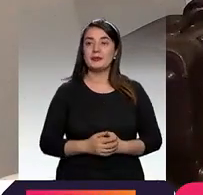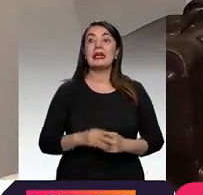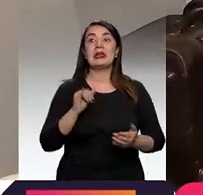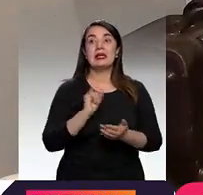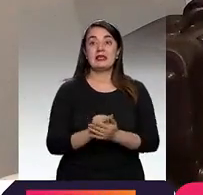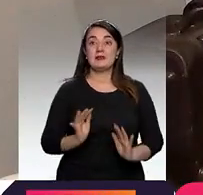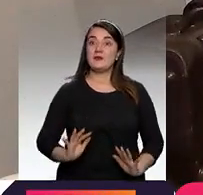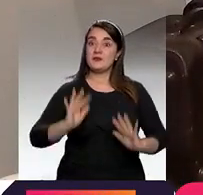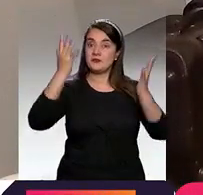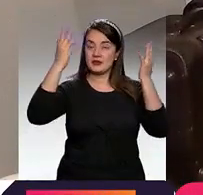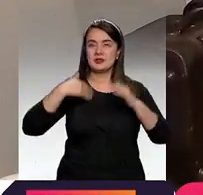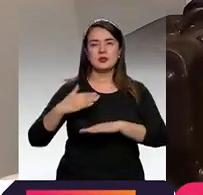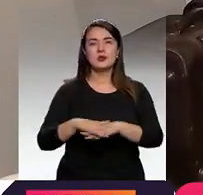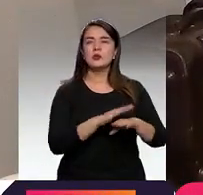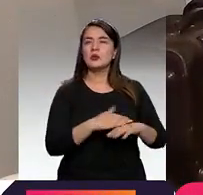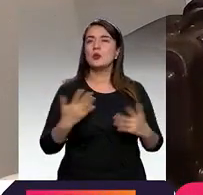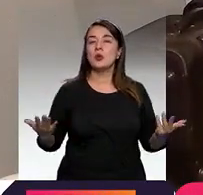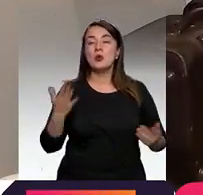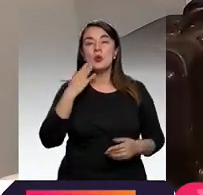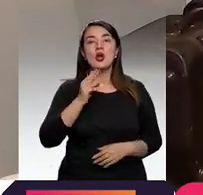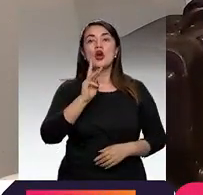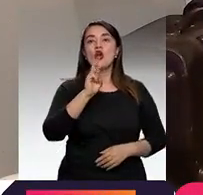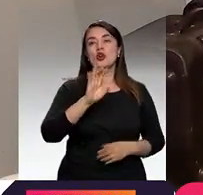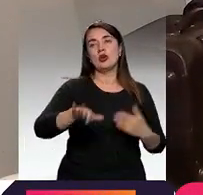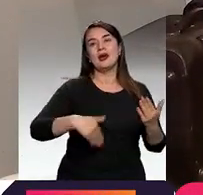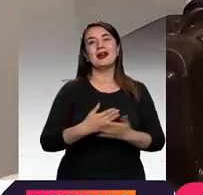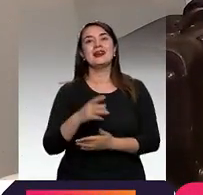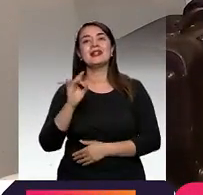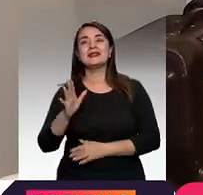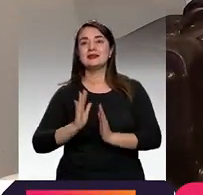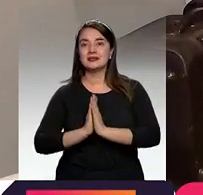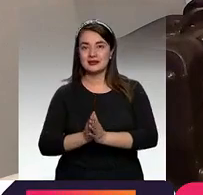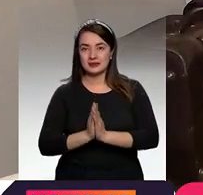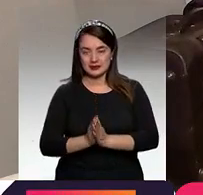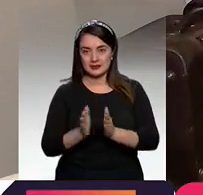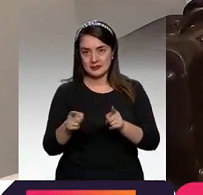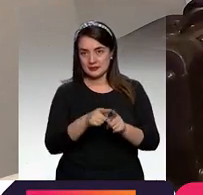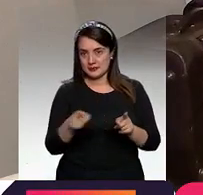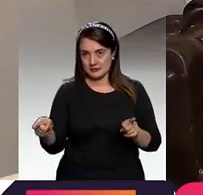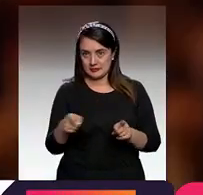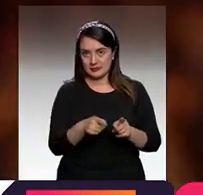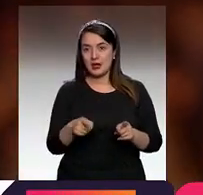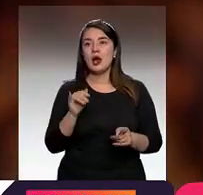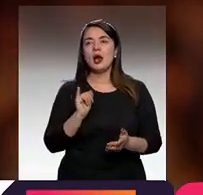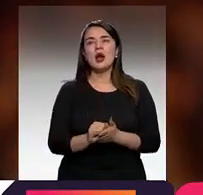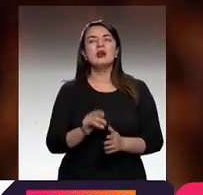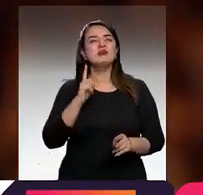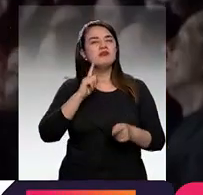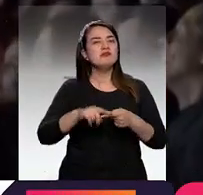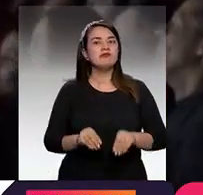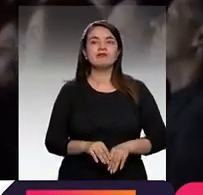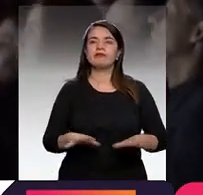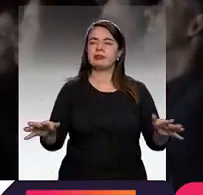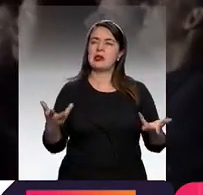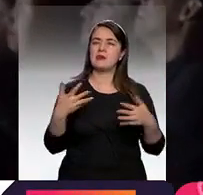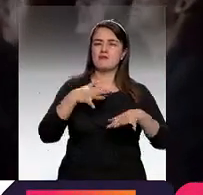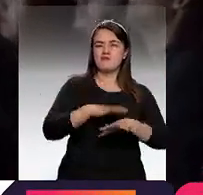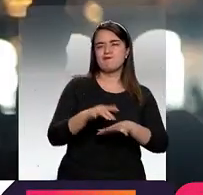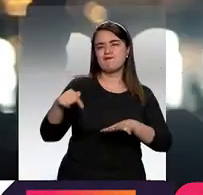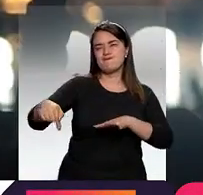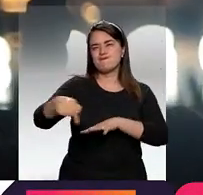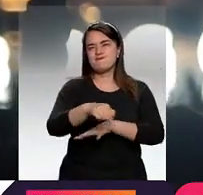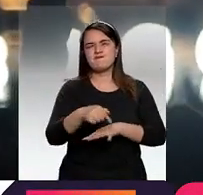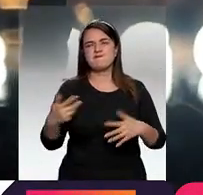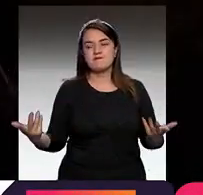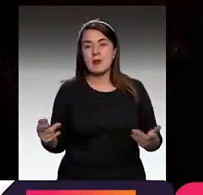edición del festival se realizará del 8 al 15 de diciembre. Será una edición híbrida en